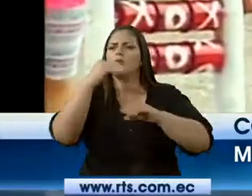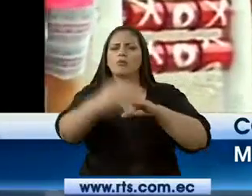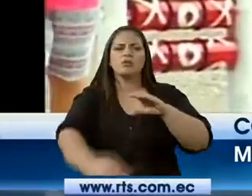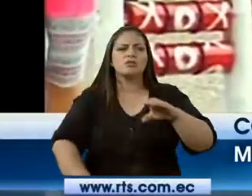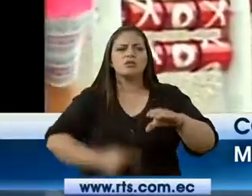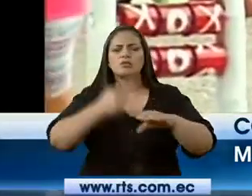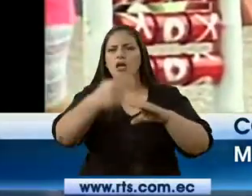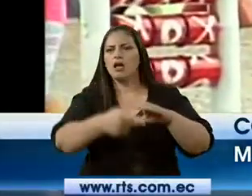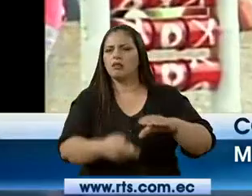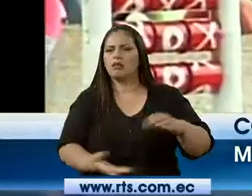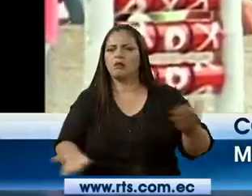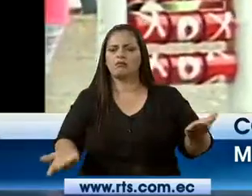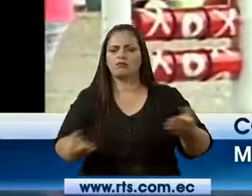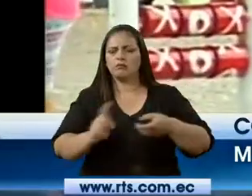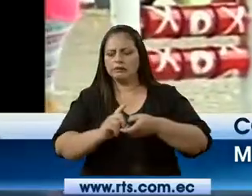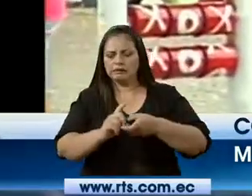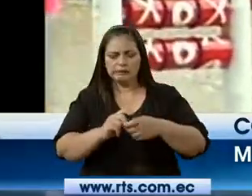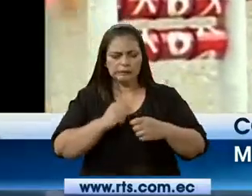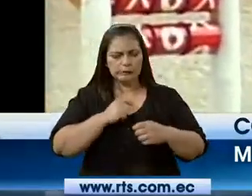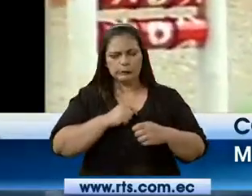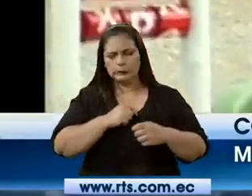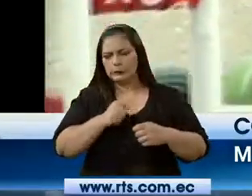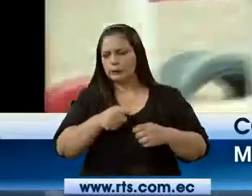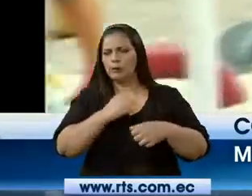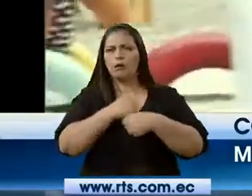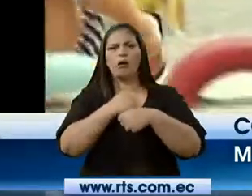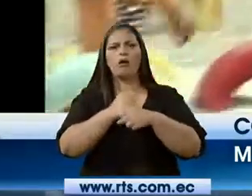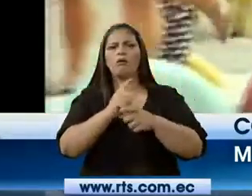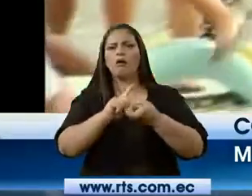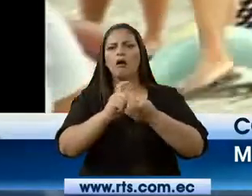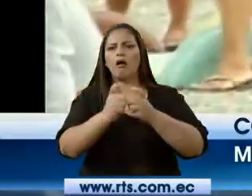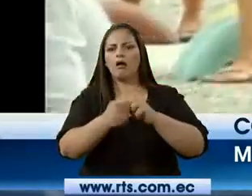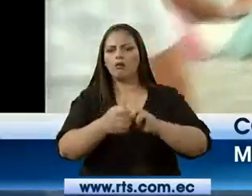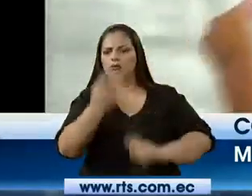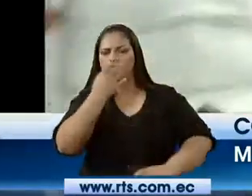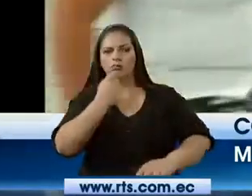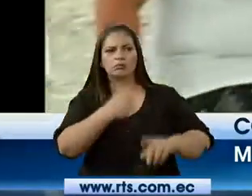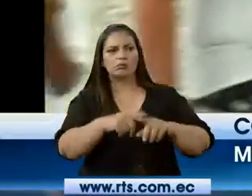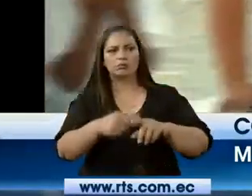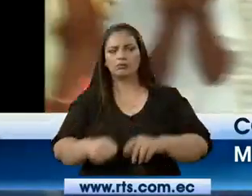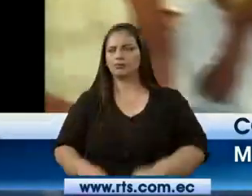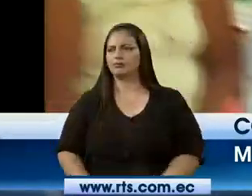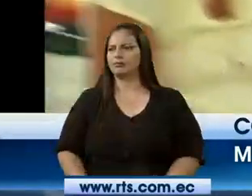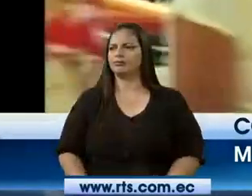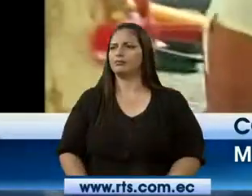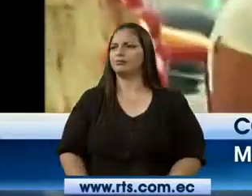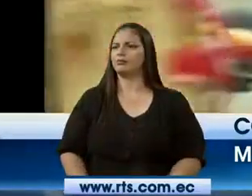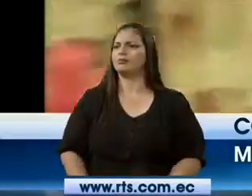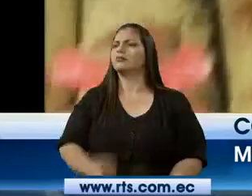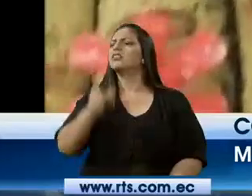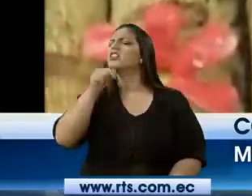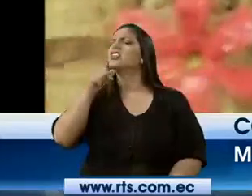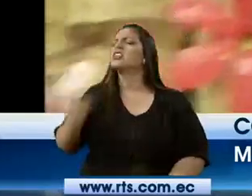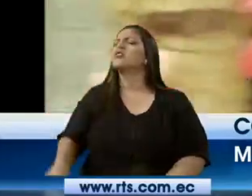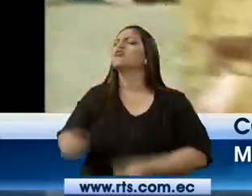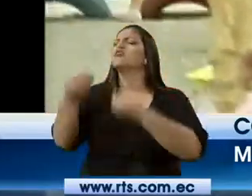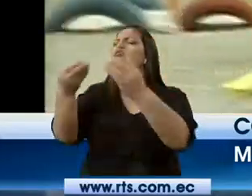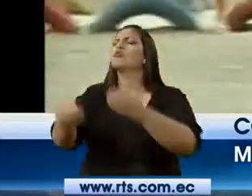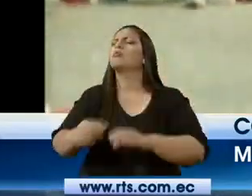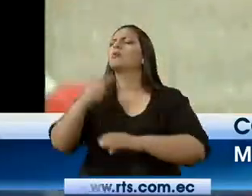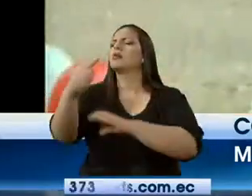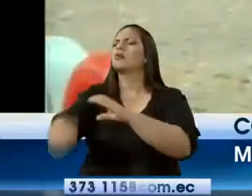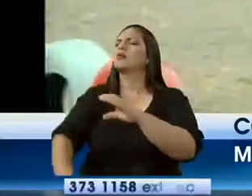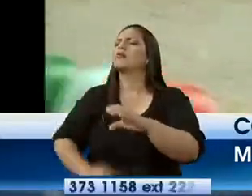trabajar con las llantas. ¿Dónde consiguieron tantas llantas? Se recogían de la calle, de las